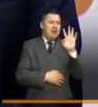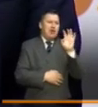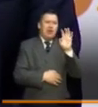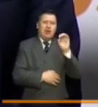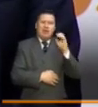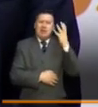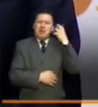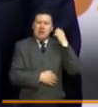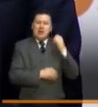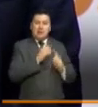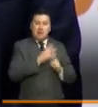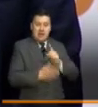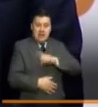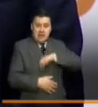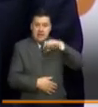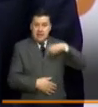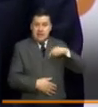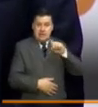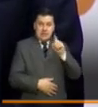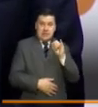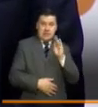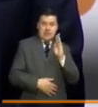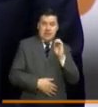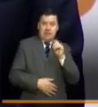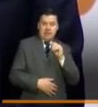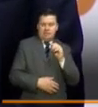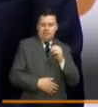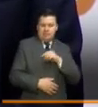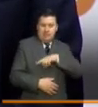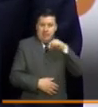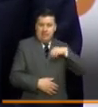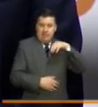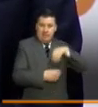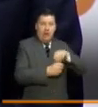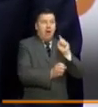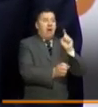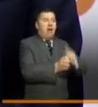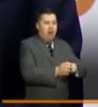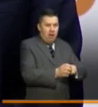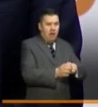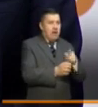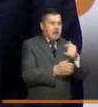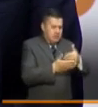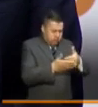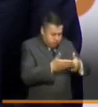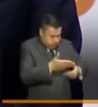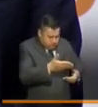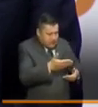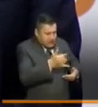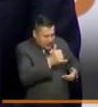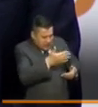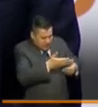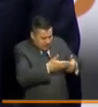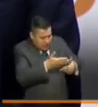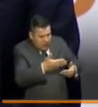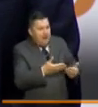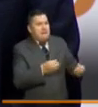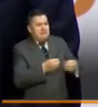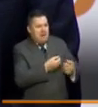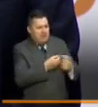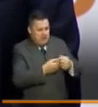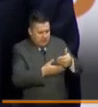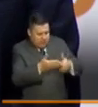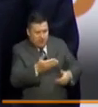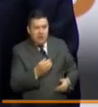sisbén en este momento pues está en funcionamiento la tercera versión del sisbén y adicionalmente estamos actualizando la